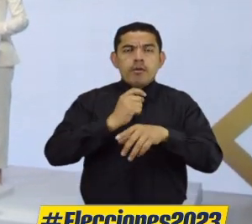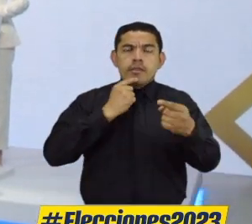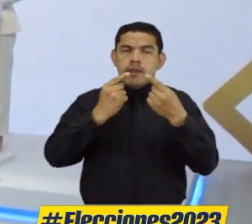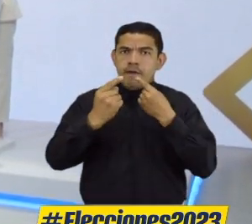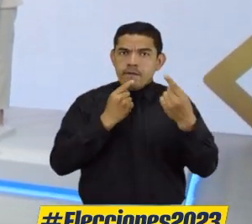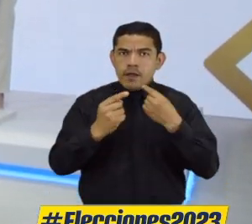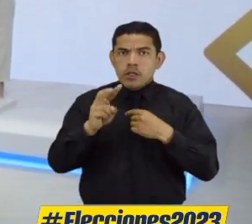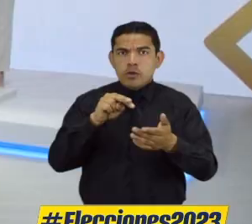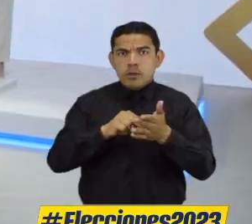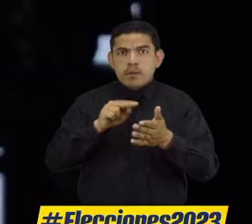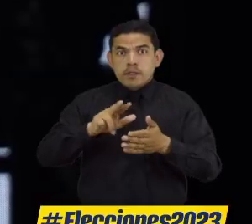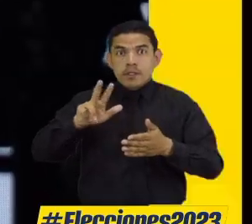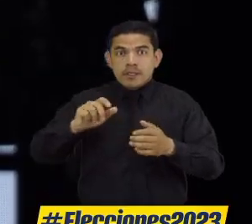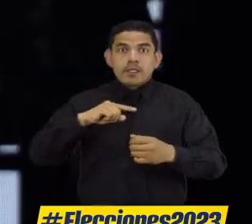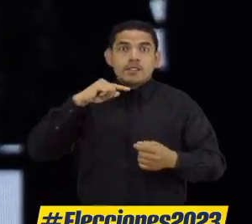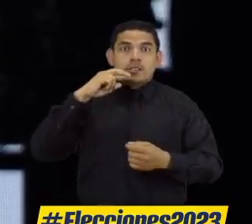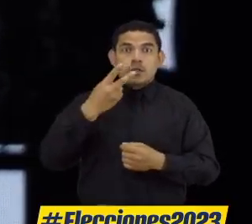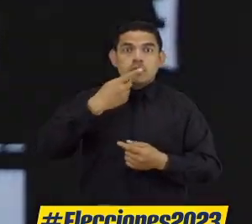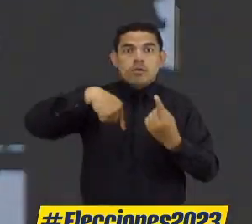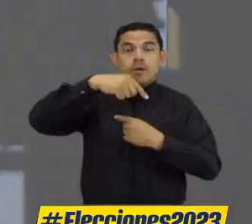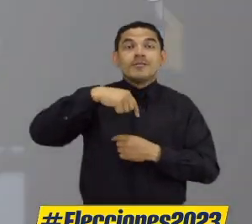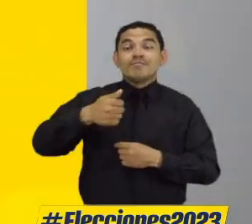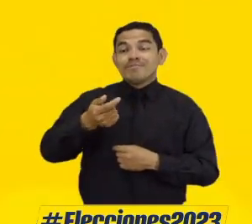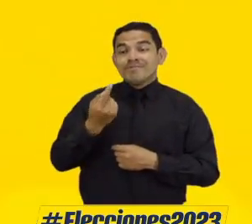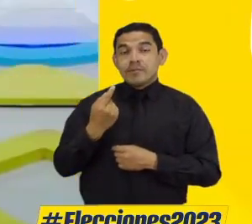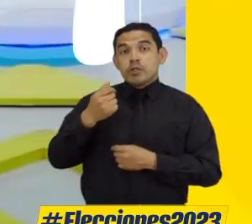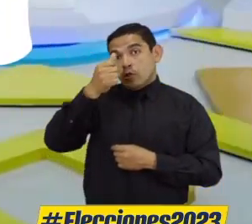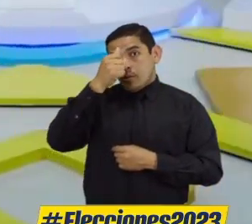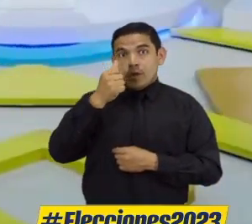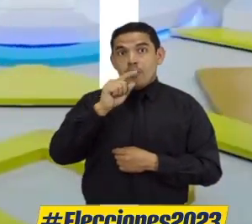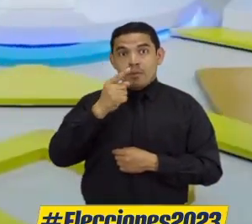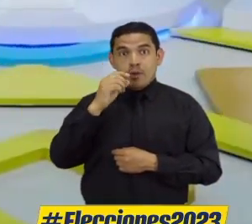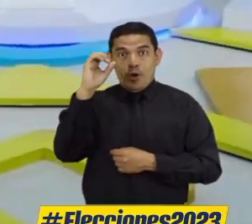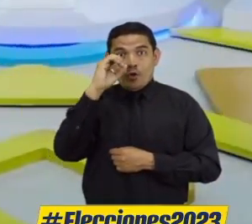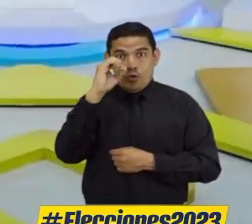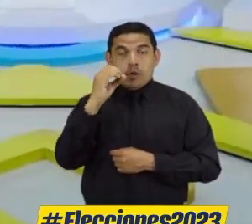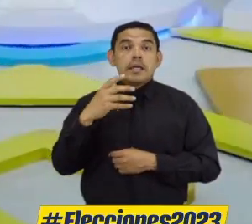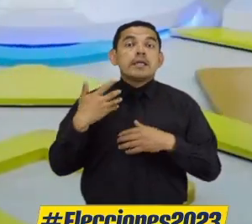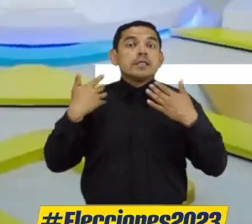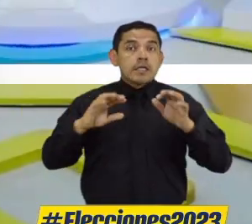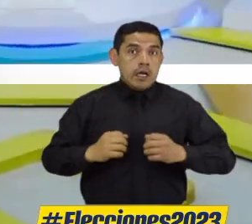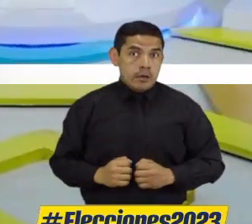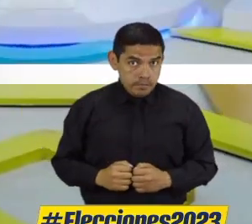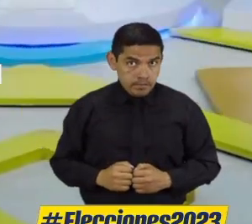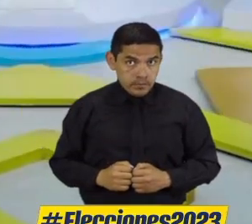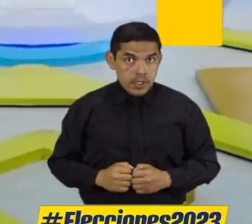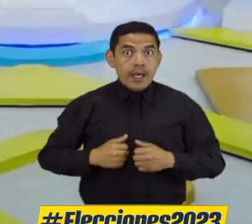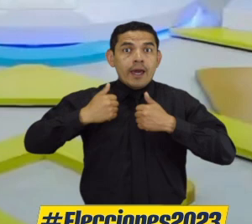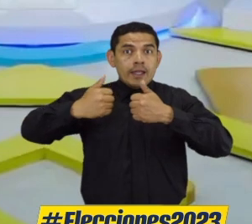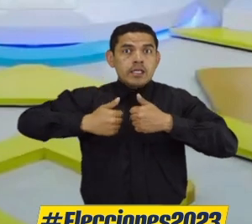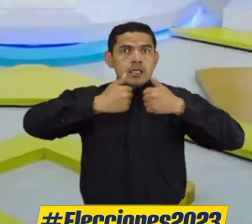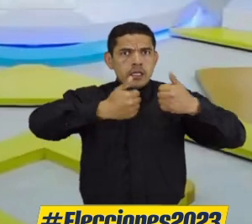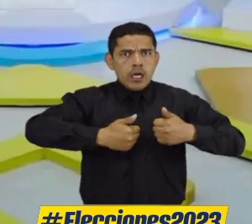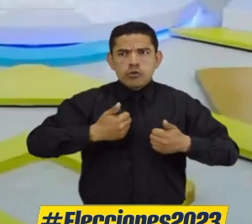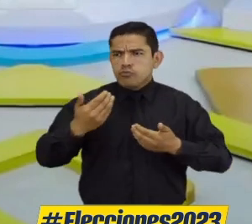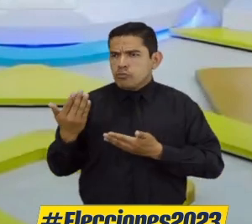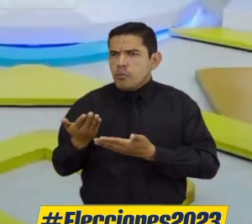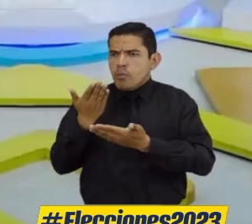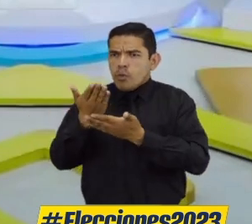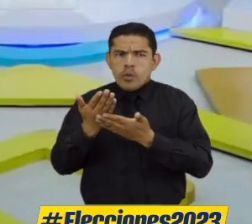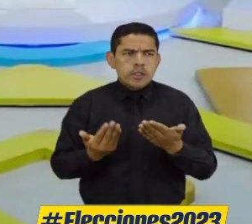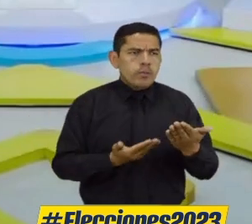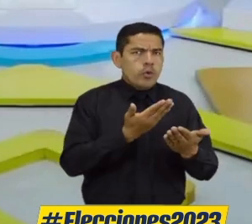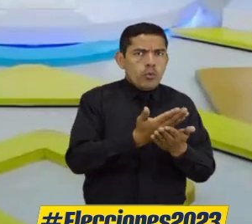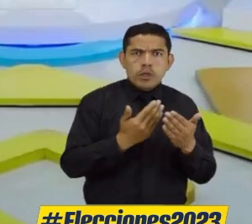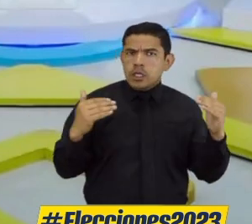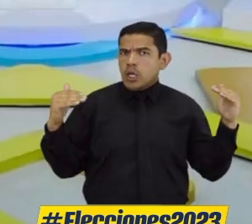segunda vuelta, el domingo 1 de octubre. En este espacio democrático, los candidatos presidenciales expusieron sus planes de trabajo